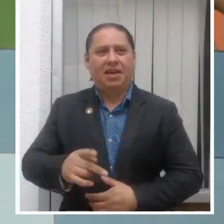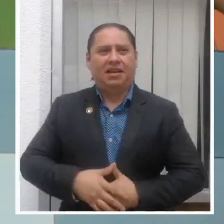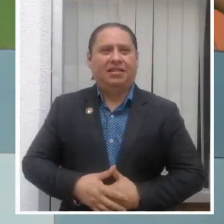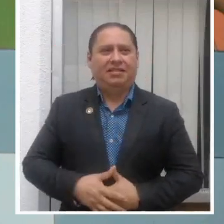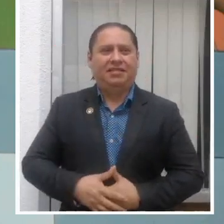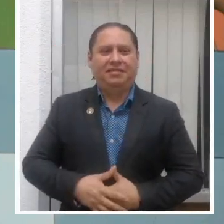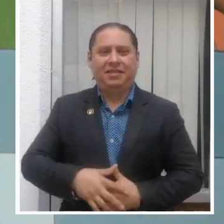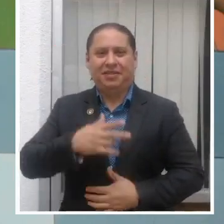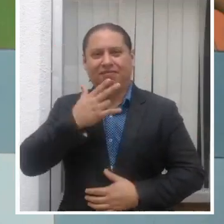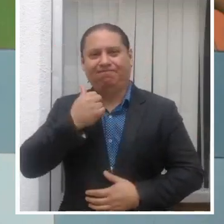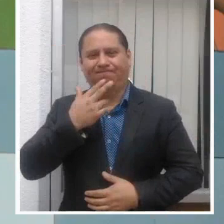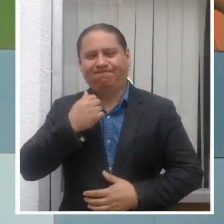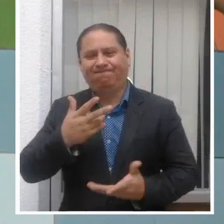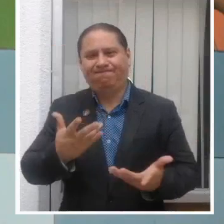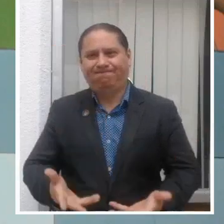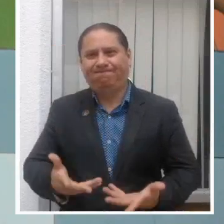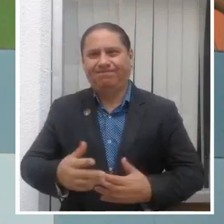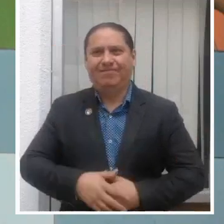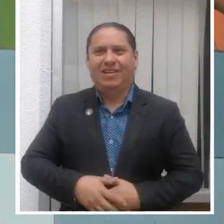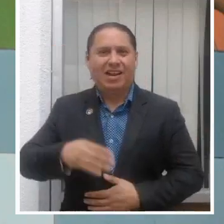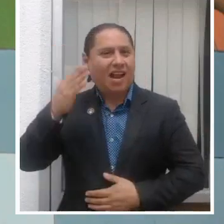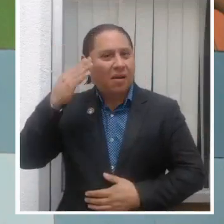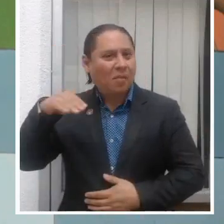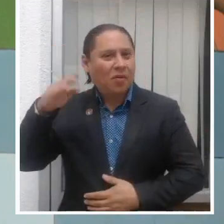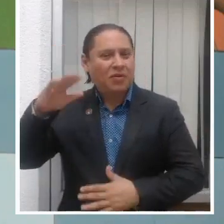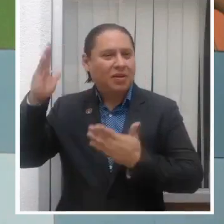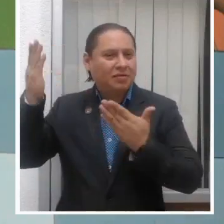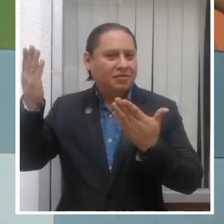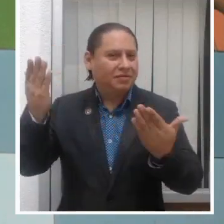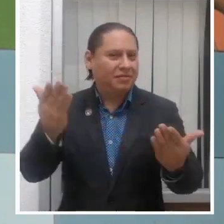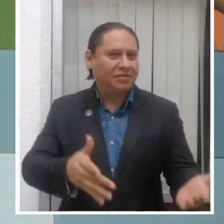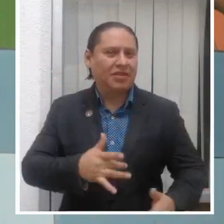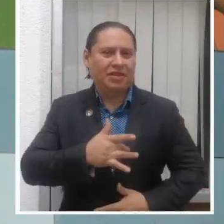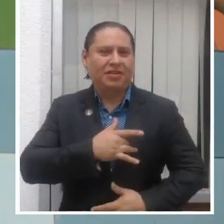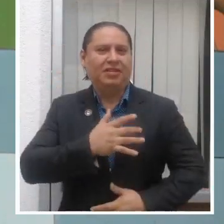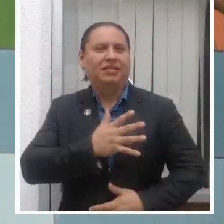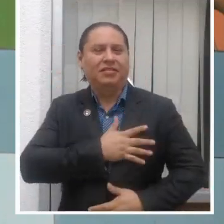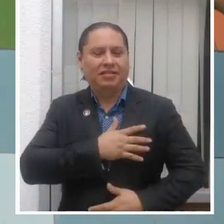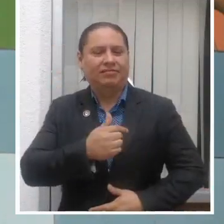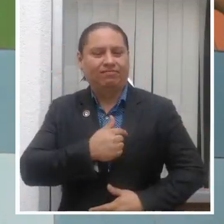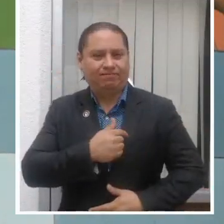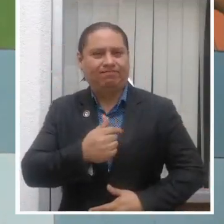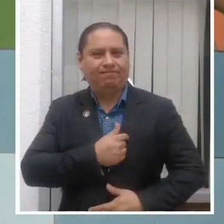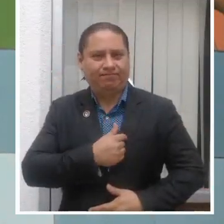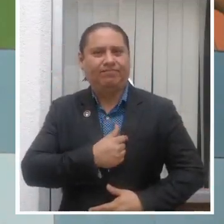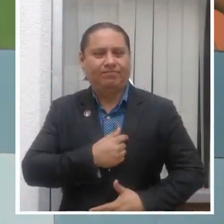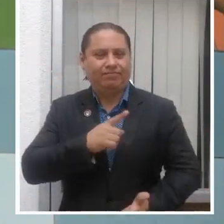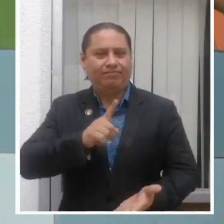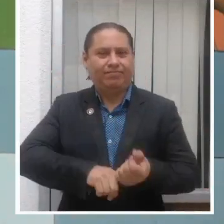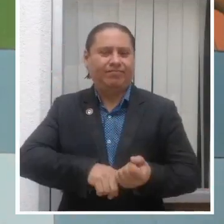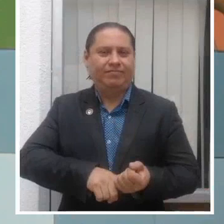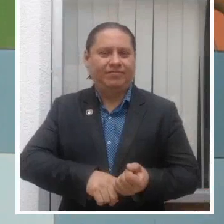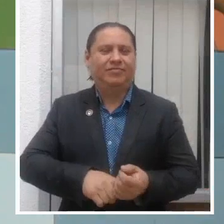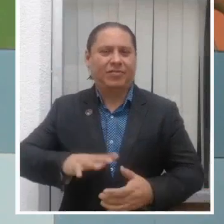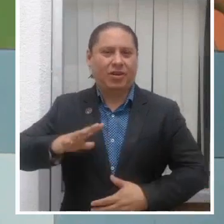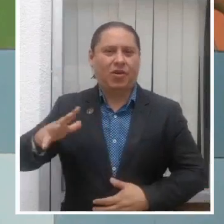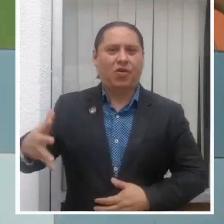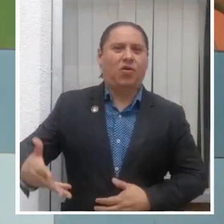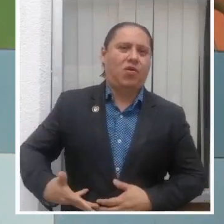se descompuso. Pero la música lo llevamos en el corazón. Para mí es un